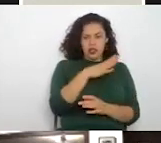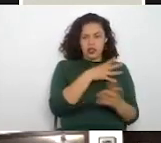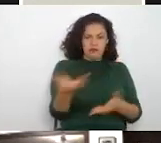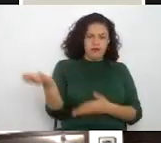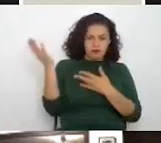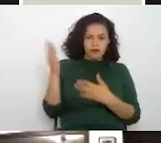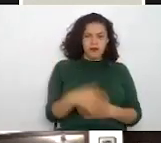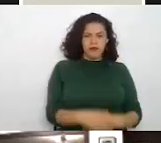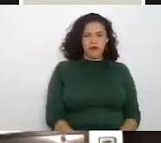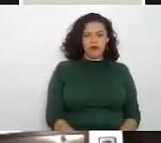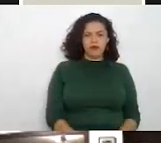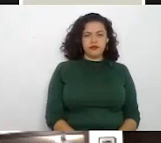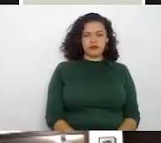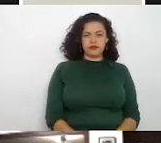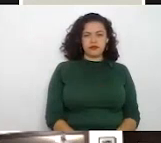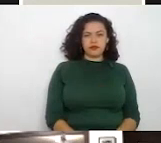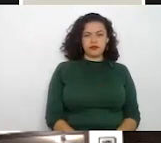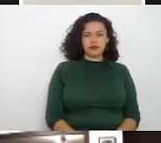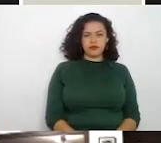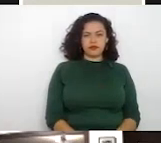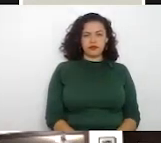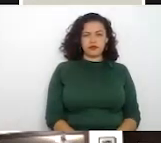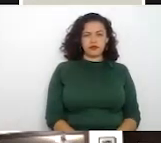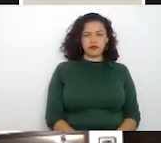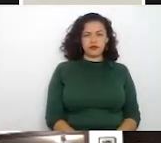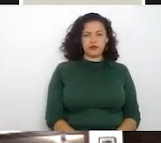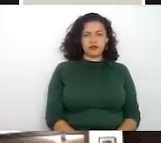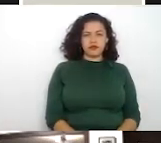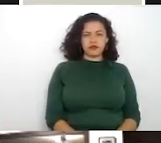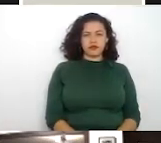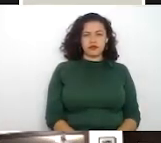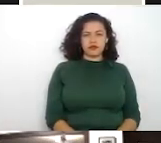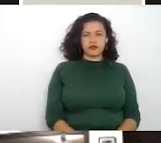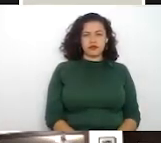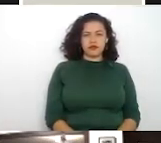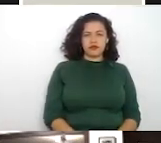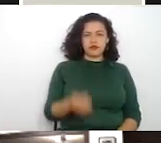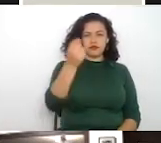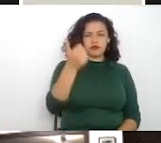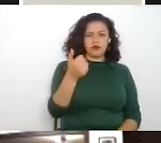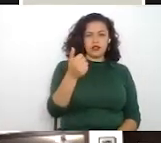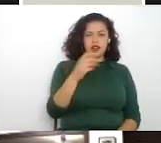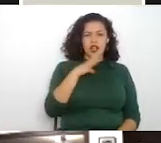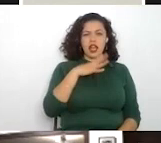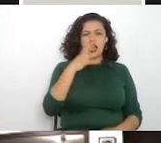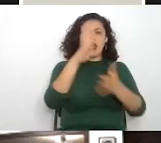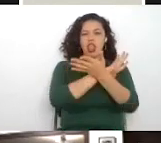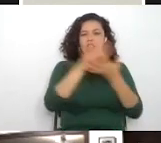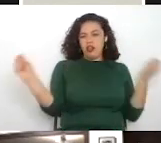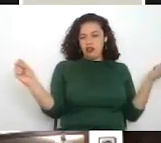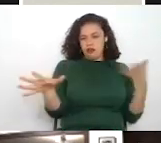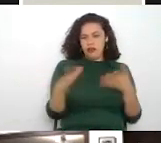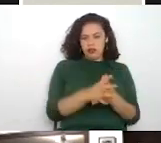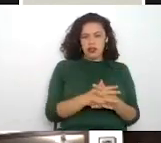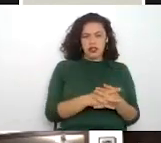continuación. Ok, el primer punto es eliminar. Eliminar. ¿Qué